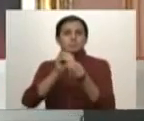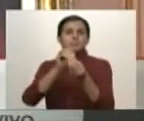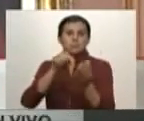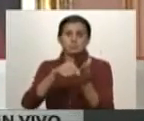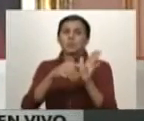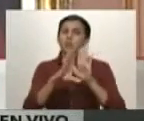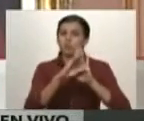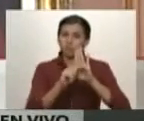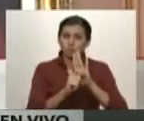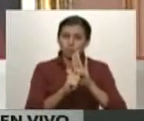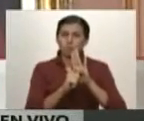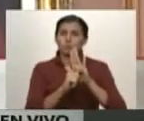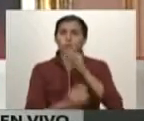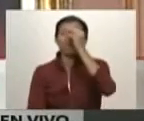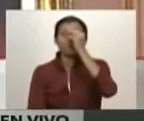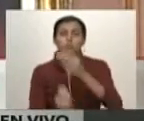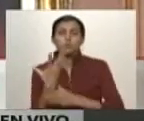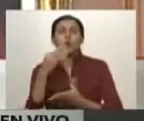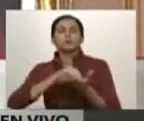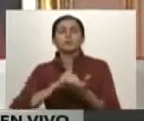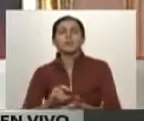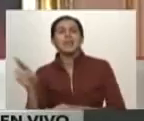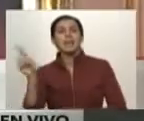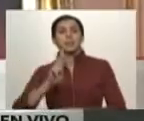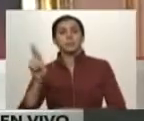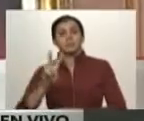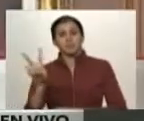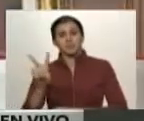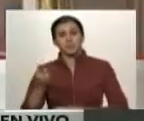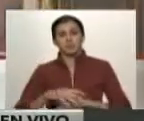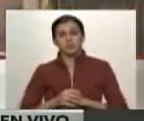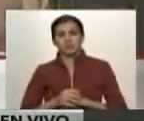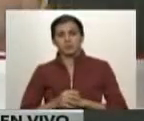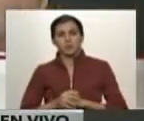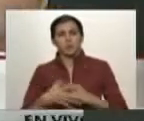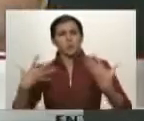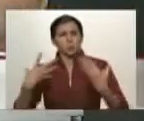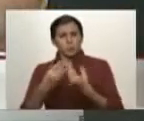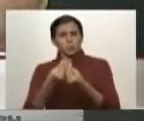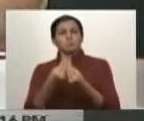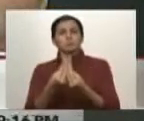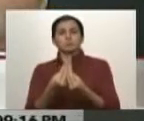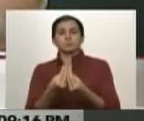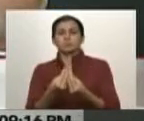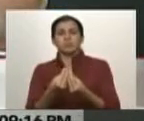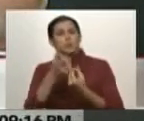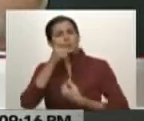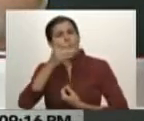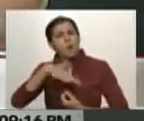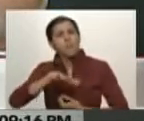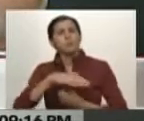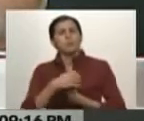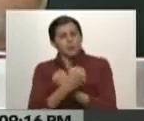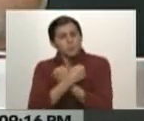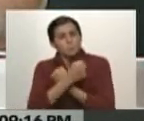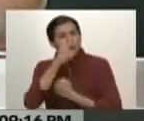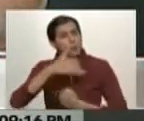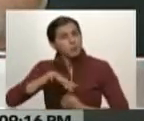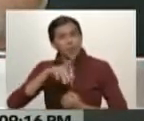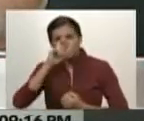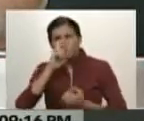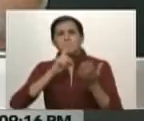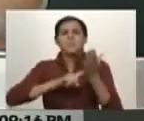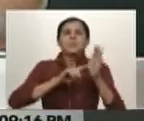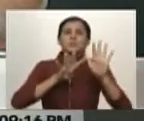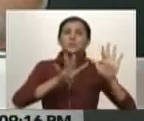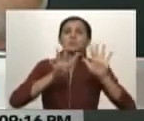que refundó la repubblica de la mano y del amor del pueblo en 1999 bajo